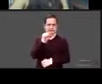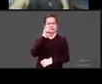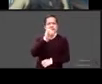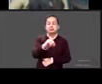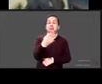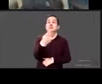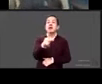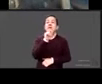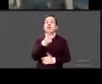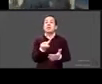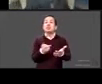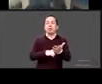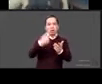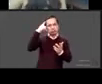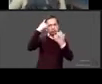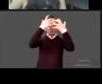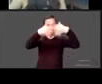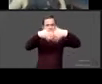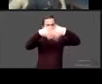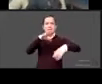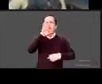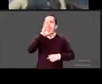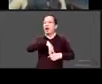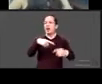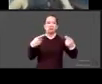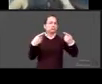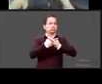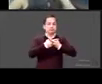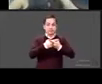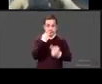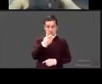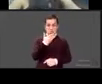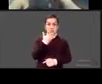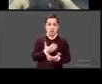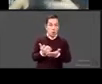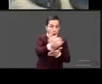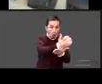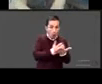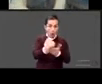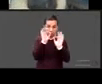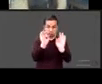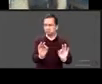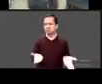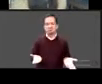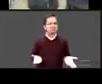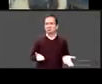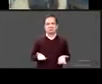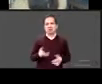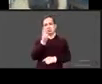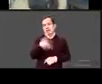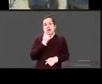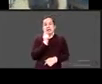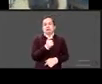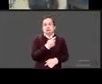niños adolescentes que tiene repercusiones permanentes que no se recuperan con el tiempo. Entonces, no solamente es una violación a sus derechos,